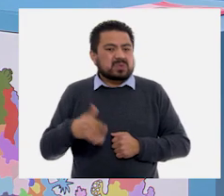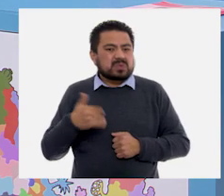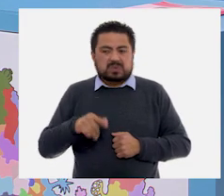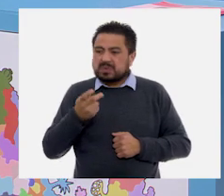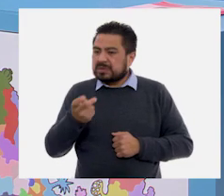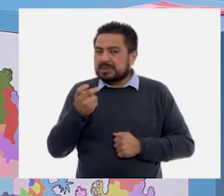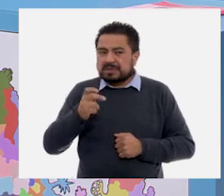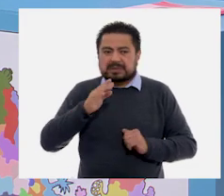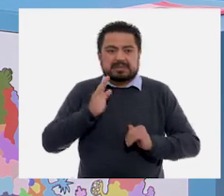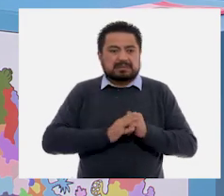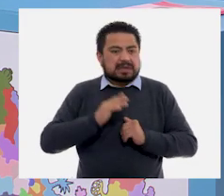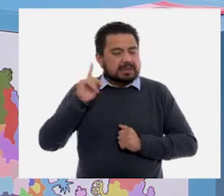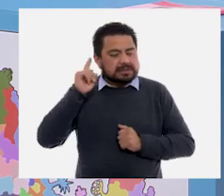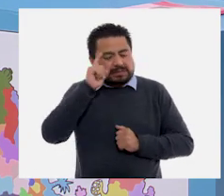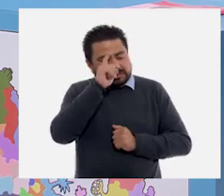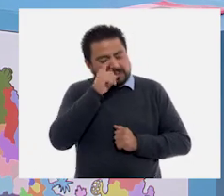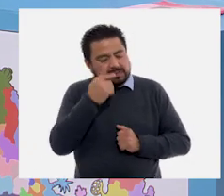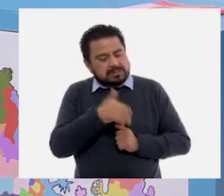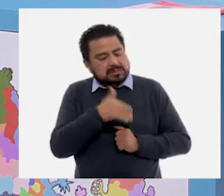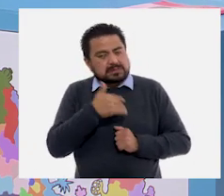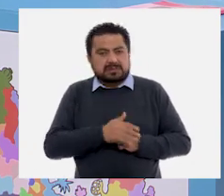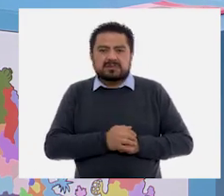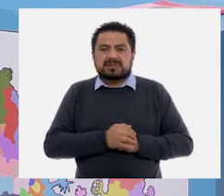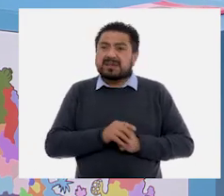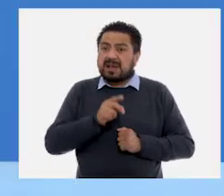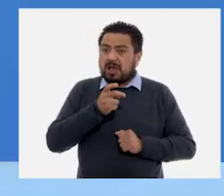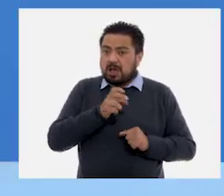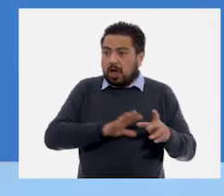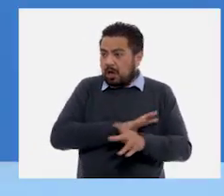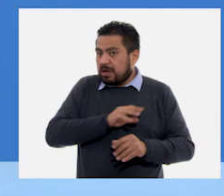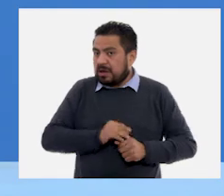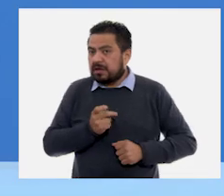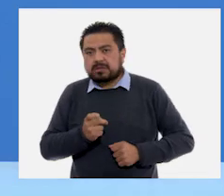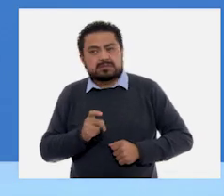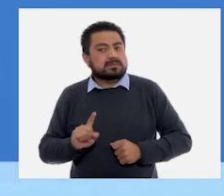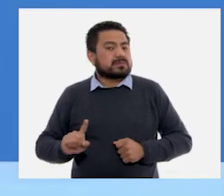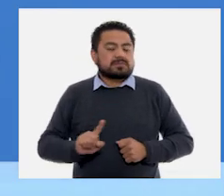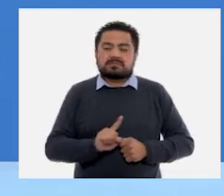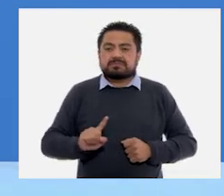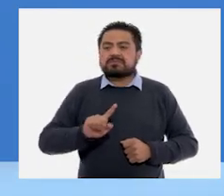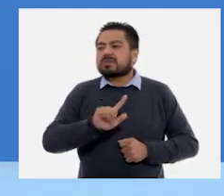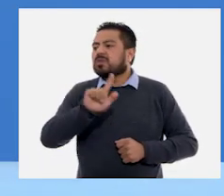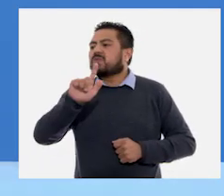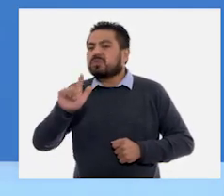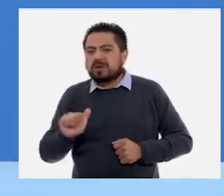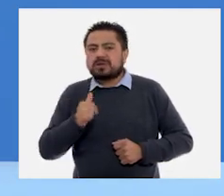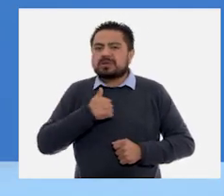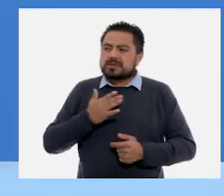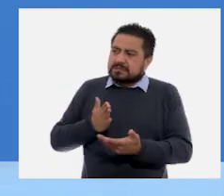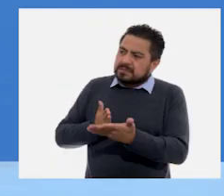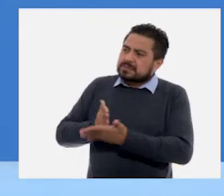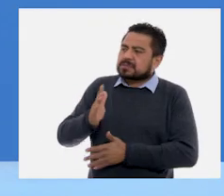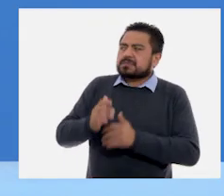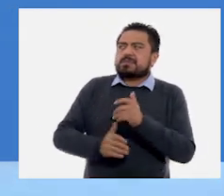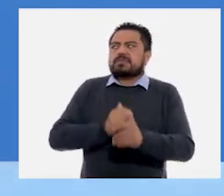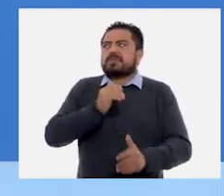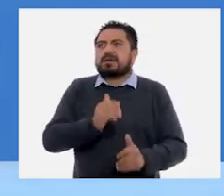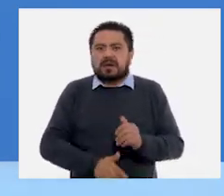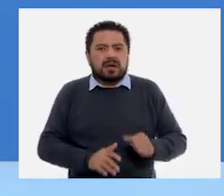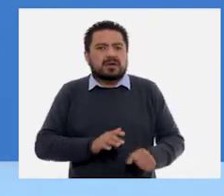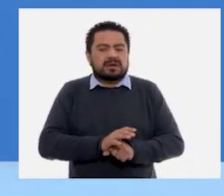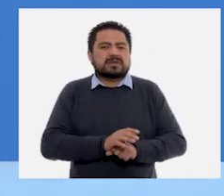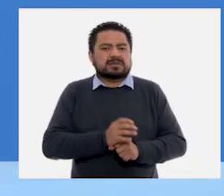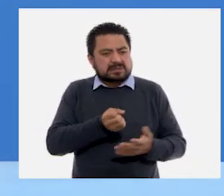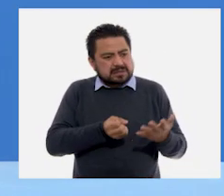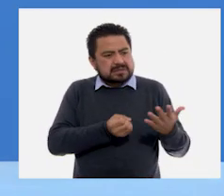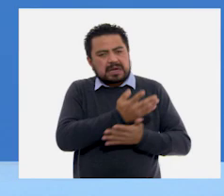suena bastante lioso, ¿eh? Ay, no, y eso no es todo. Luego, cuando por fin